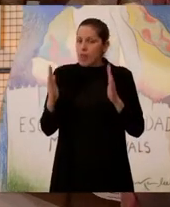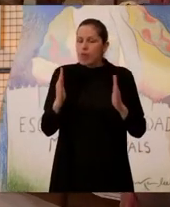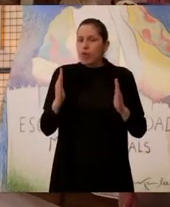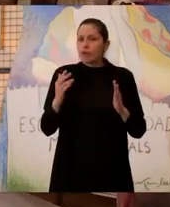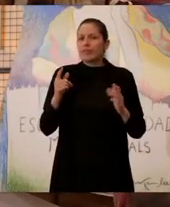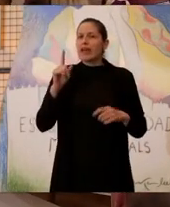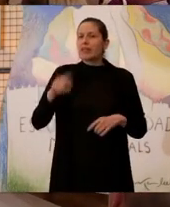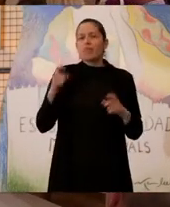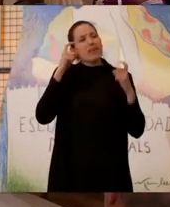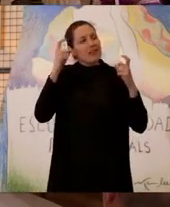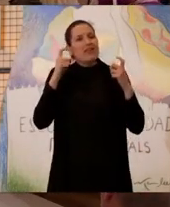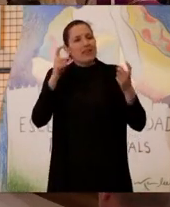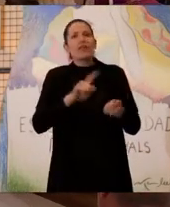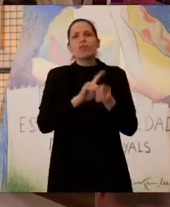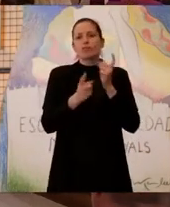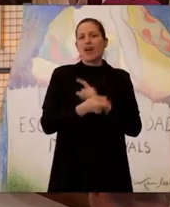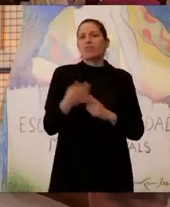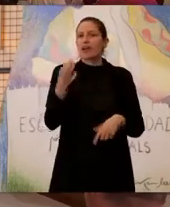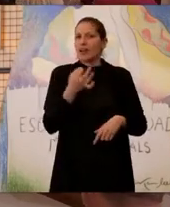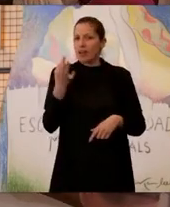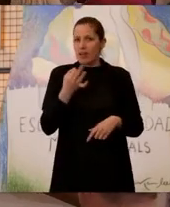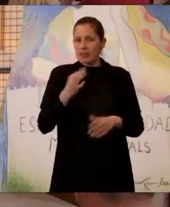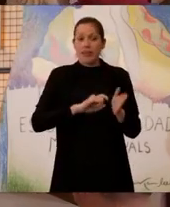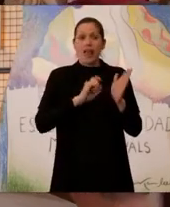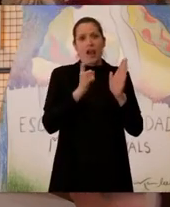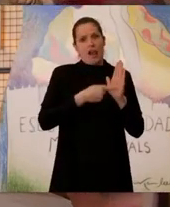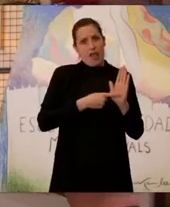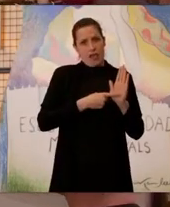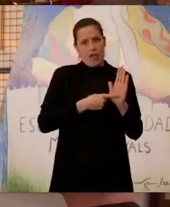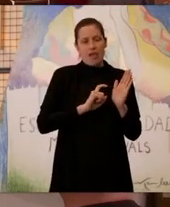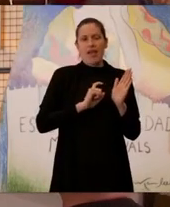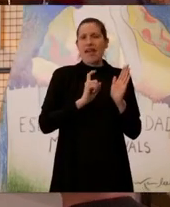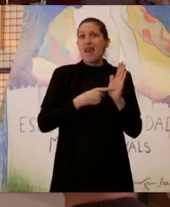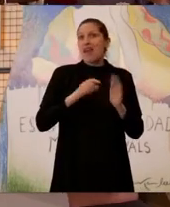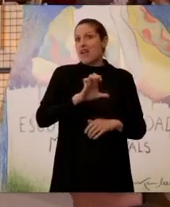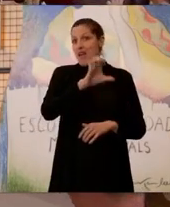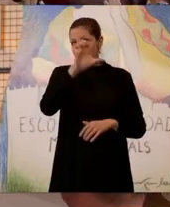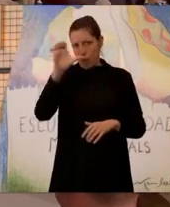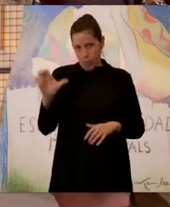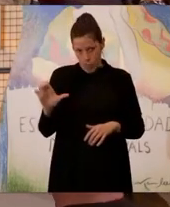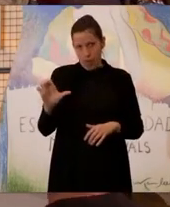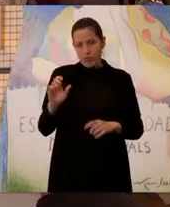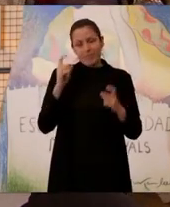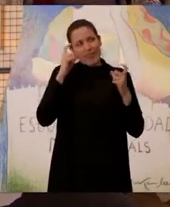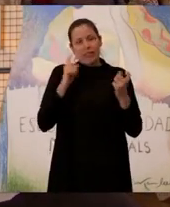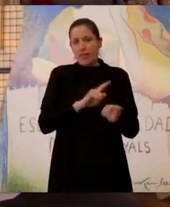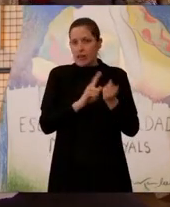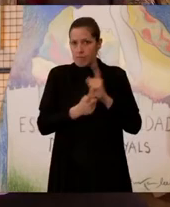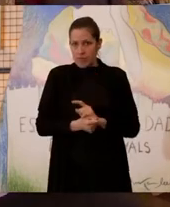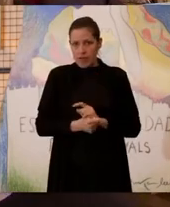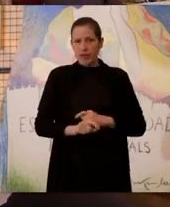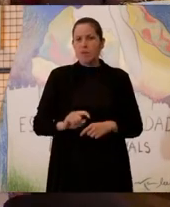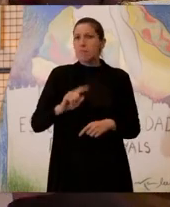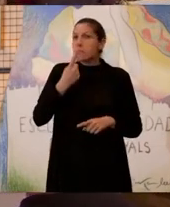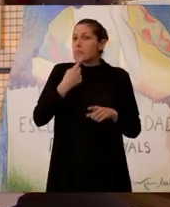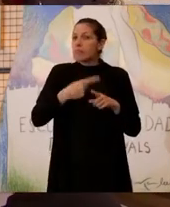intentamos cambiar y cambiamos muchas de la legislación por ejemplo de la legislación europea en este sentido recuerdo que una de las primeras cosas